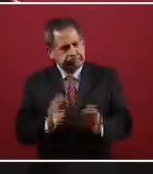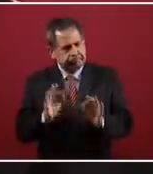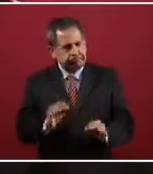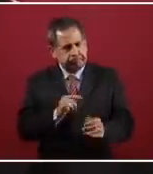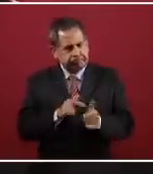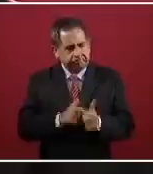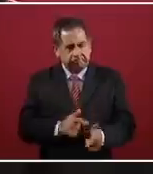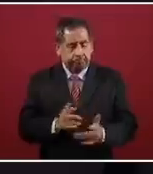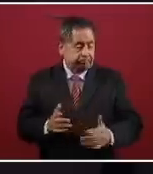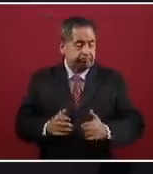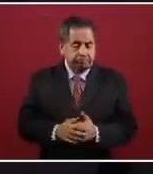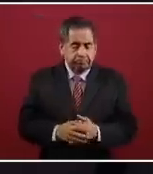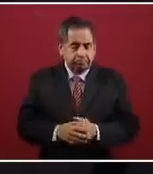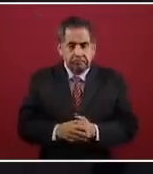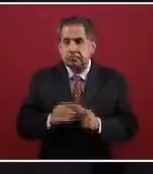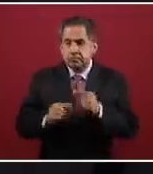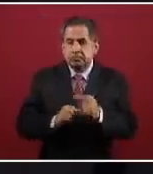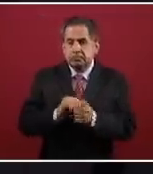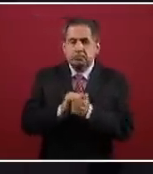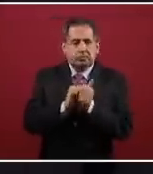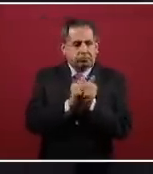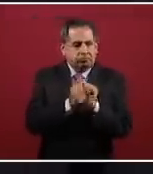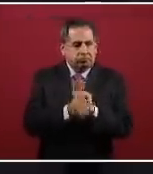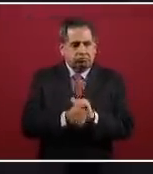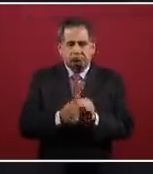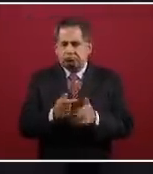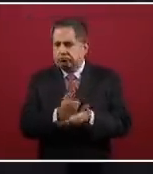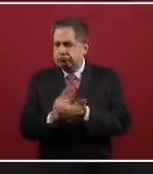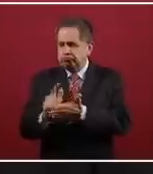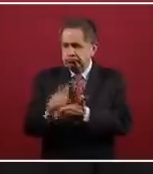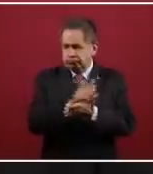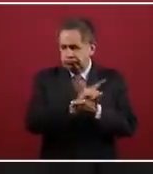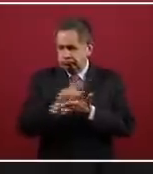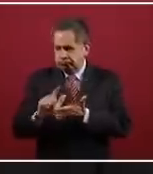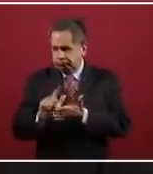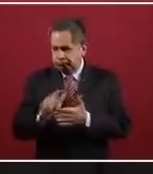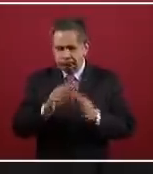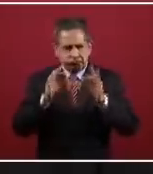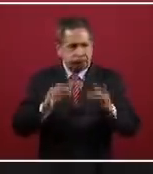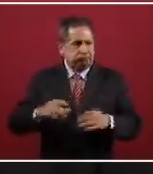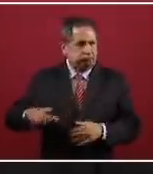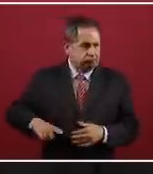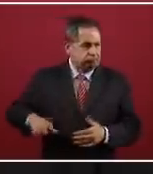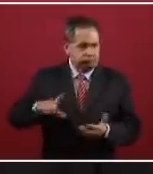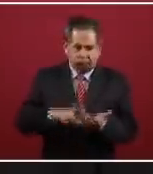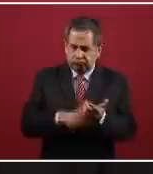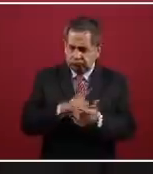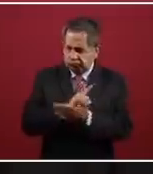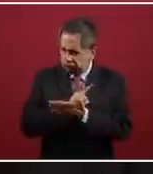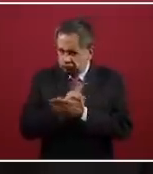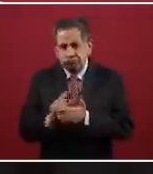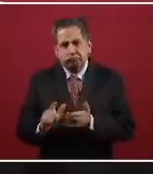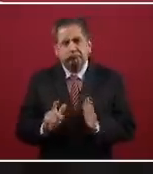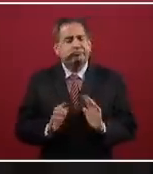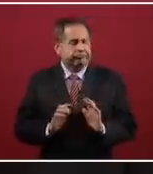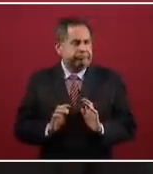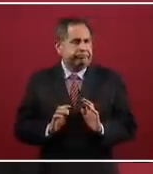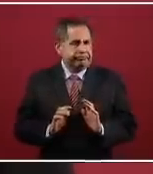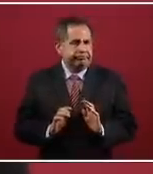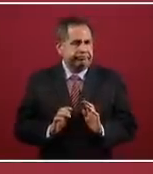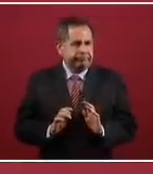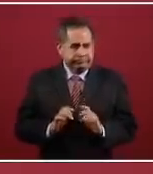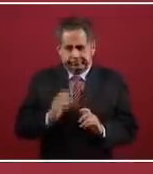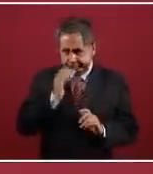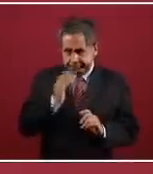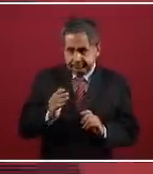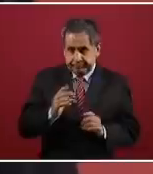Y se va a limpiar por completo el gobierno. Y